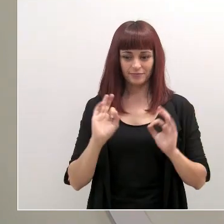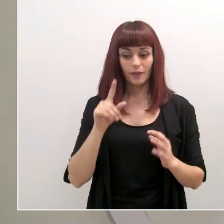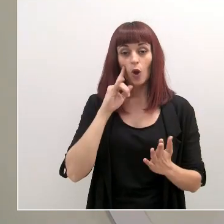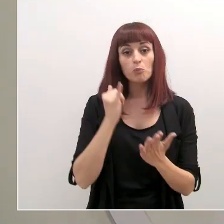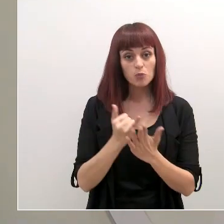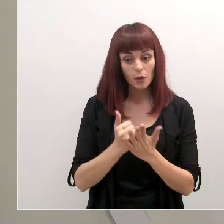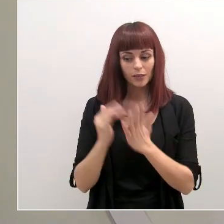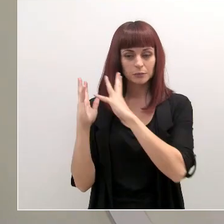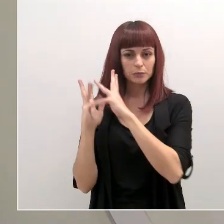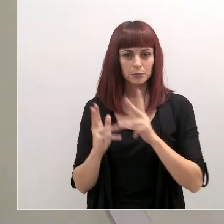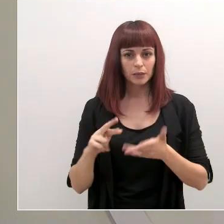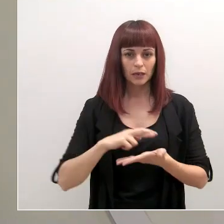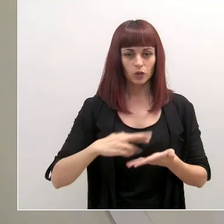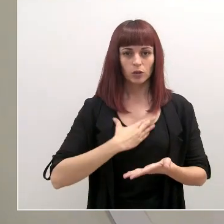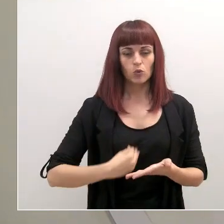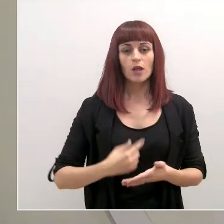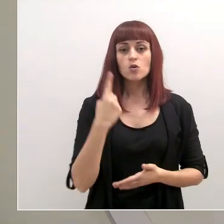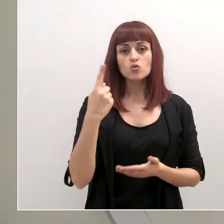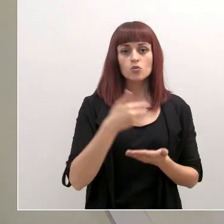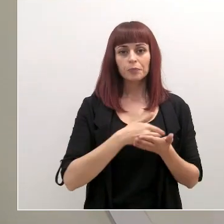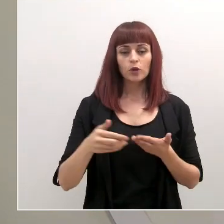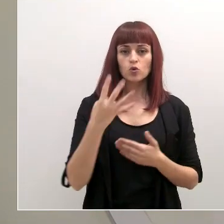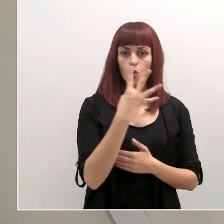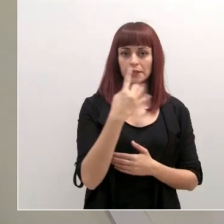pruebas realizadas en la región ascendía a